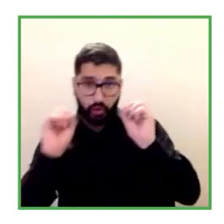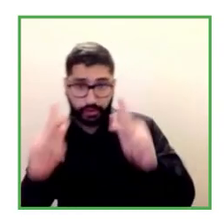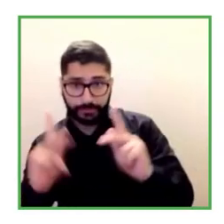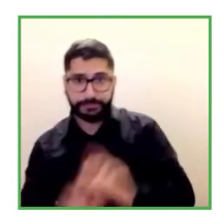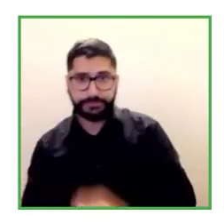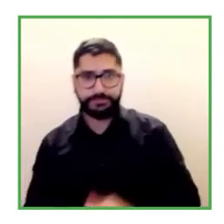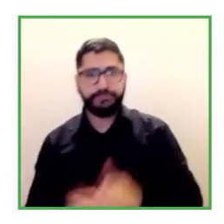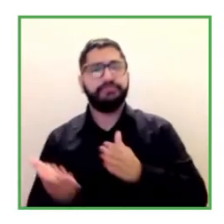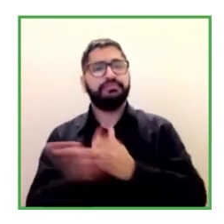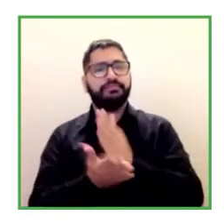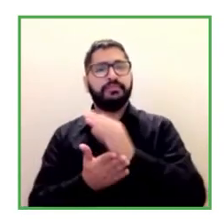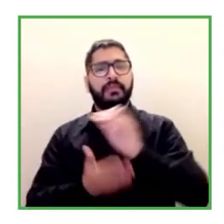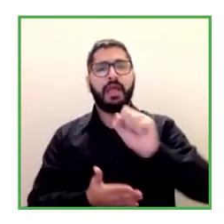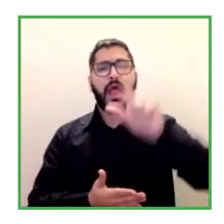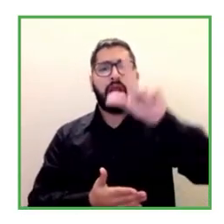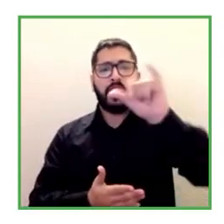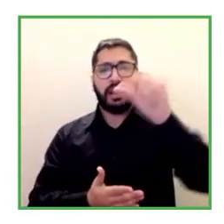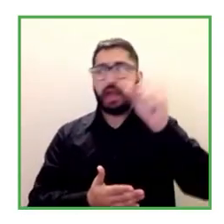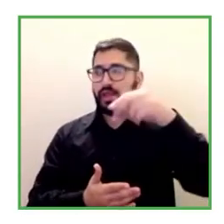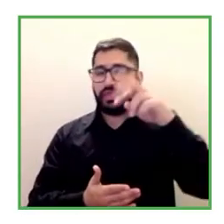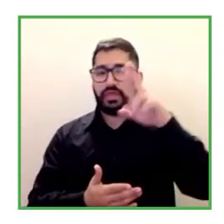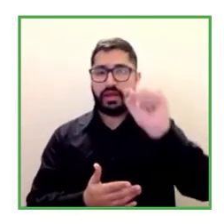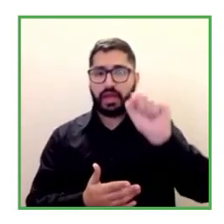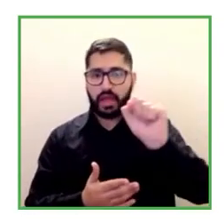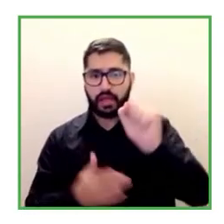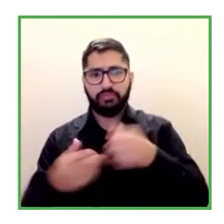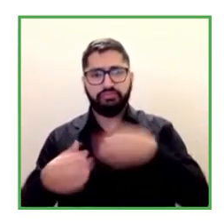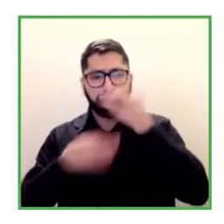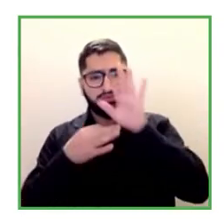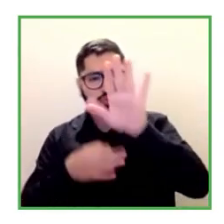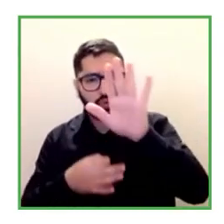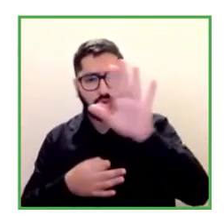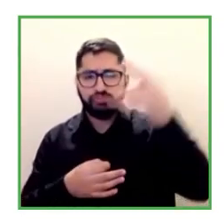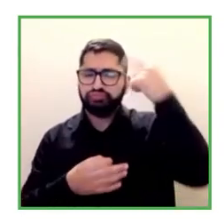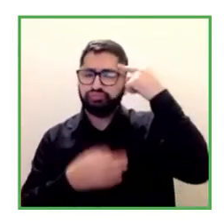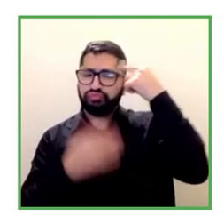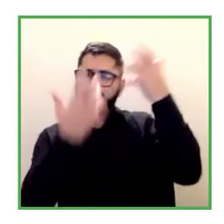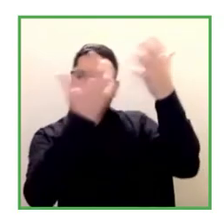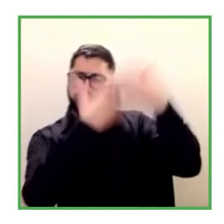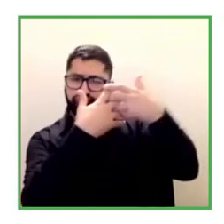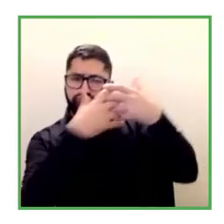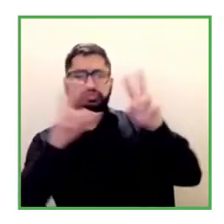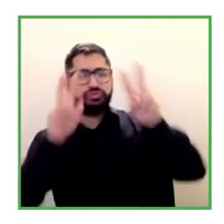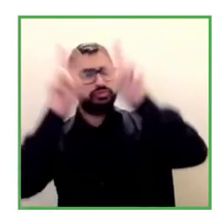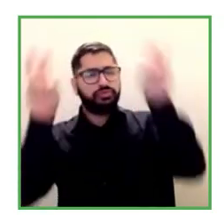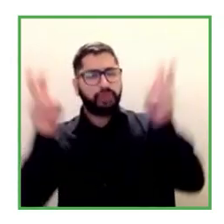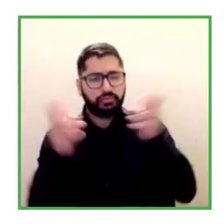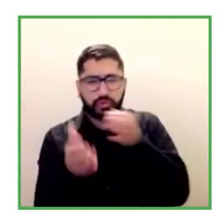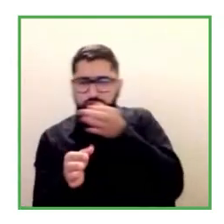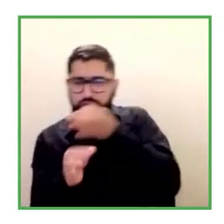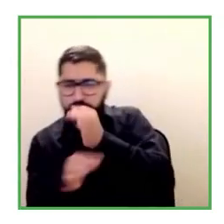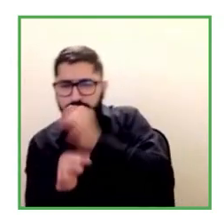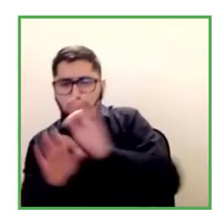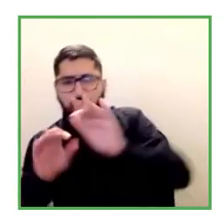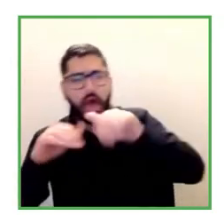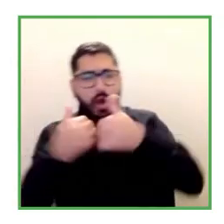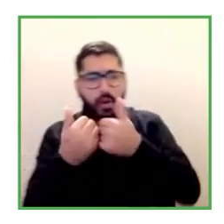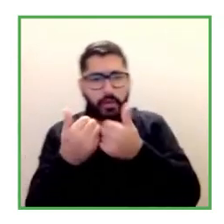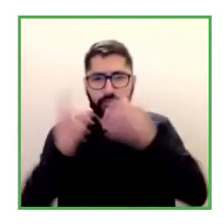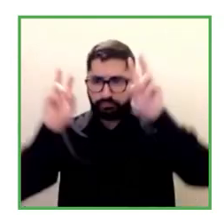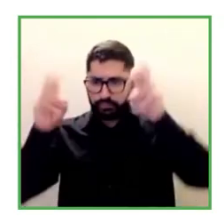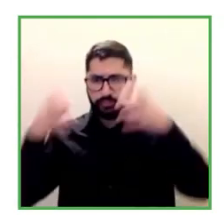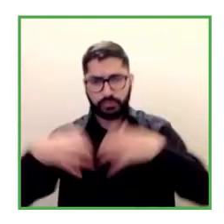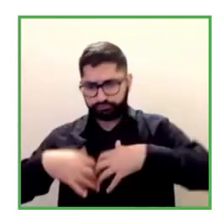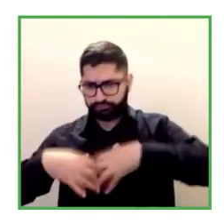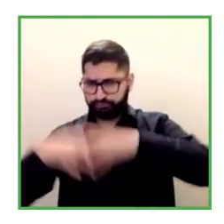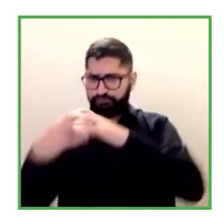gustaría un poco escuchar sus reflexiones y recomendaciones para poder fortalecer la inserción laboral de las